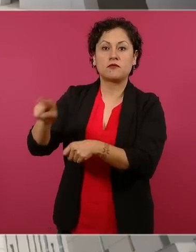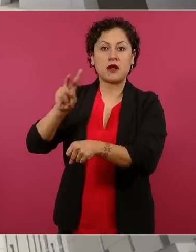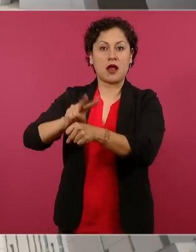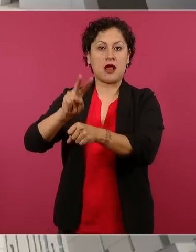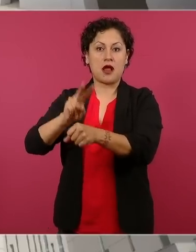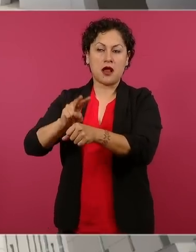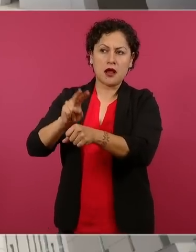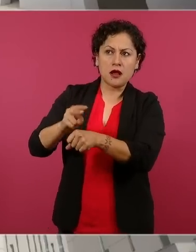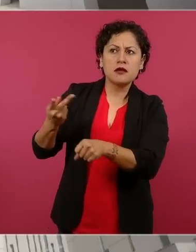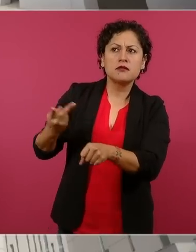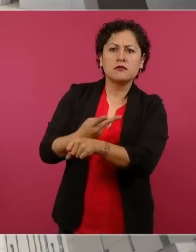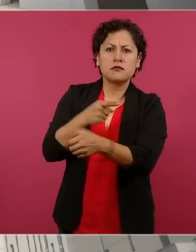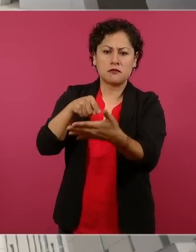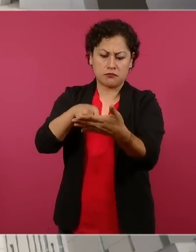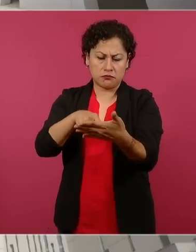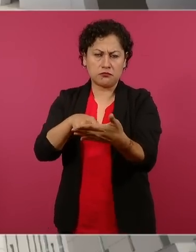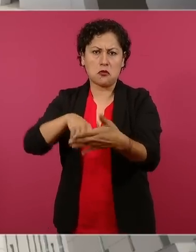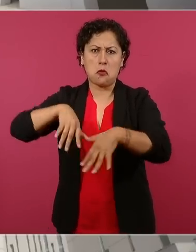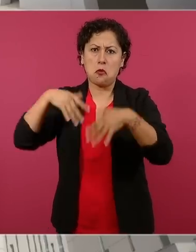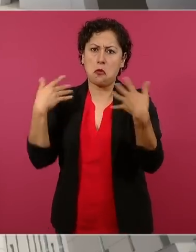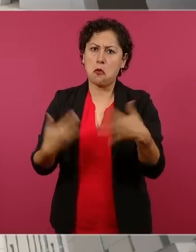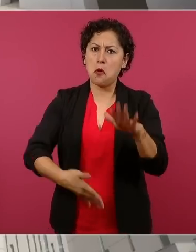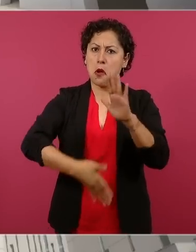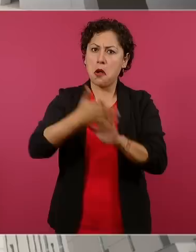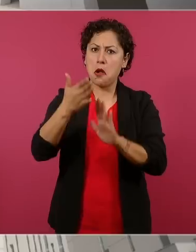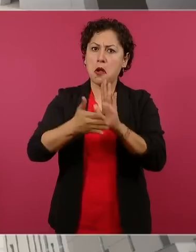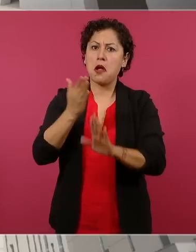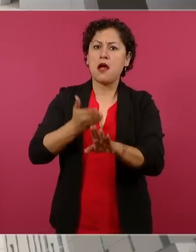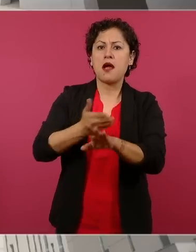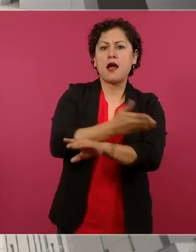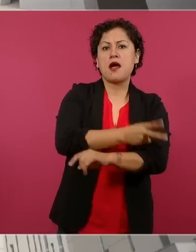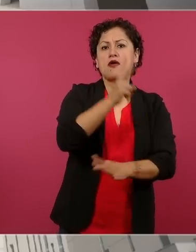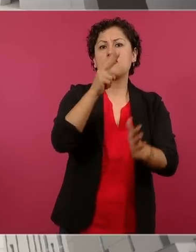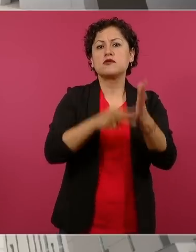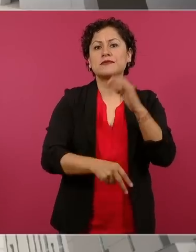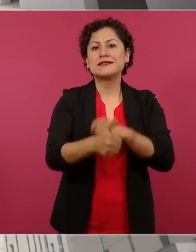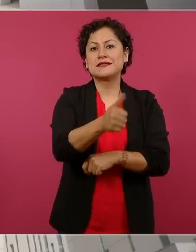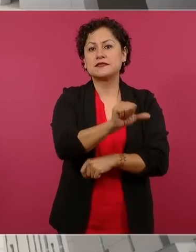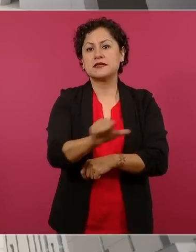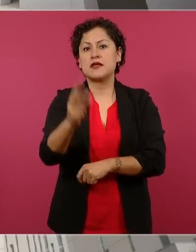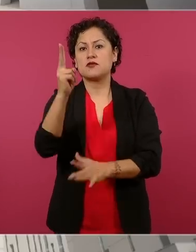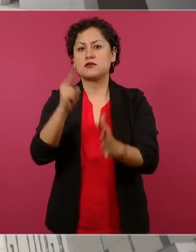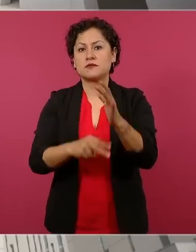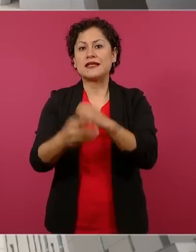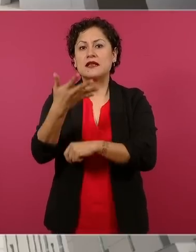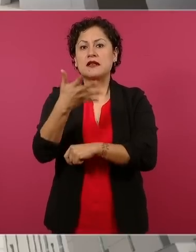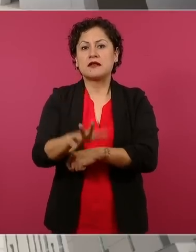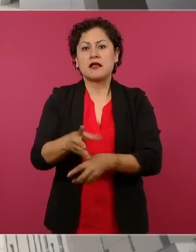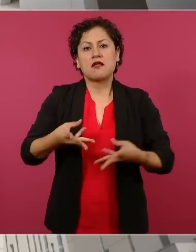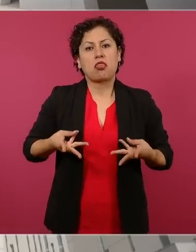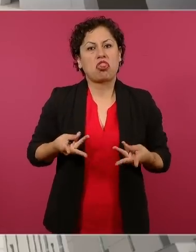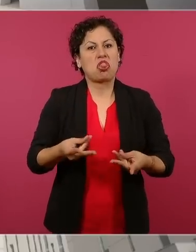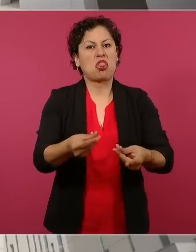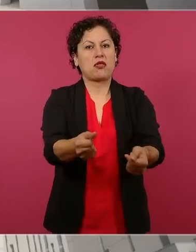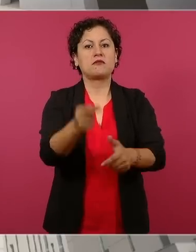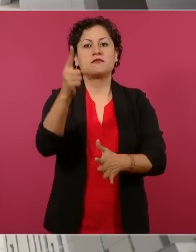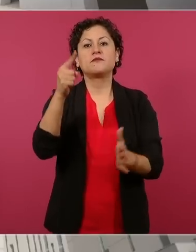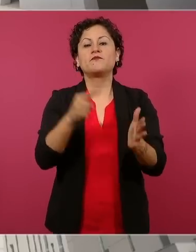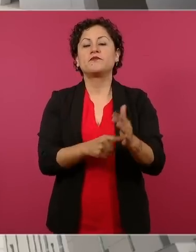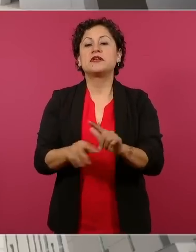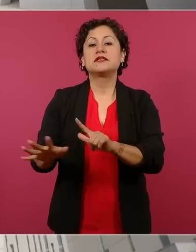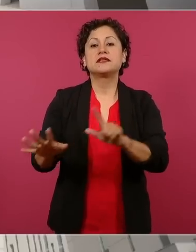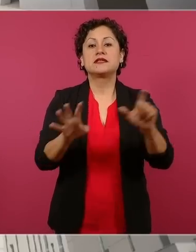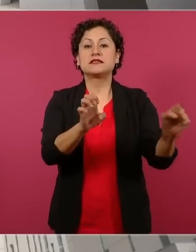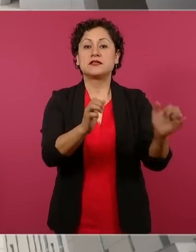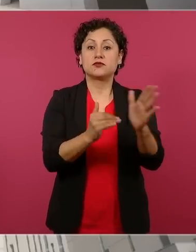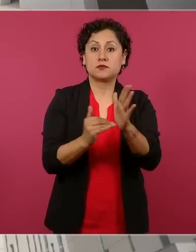de la construcción había tenido un sobreprecio en los periodos de 2006 a 2010. Hubo una inversión de 1.700 millones de